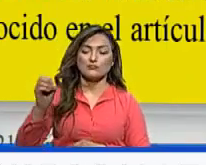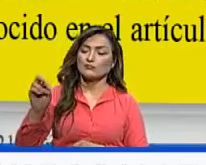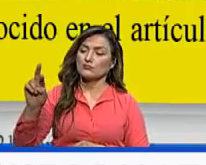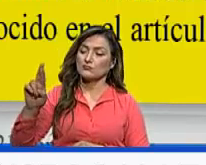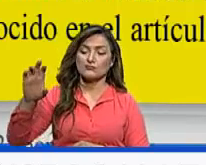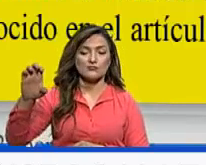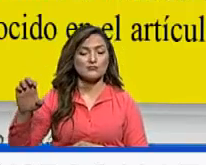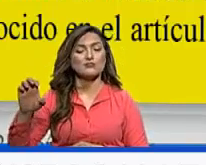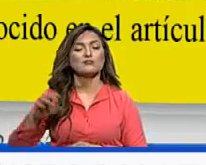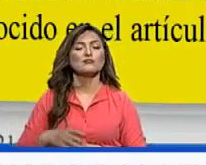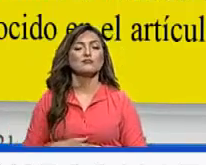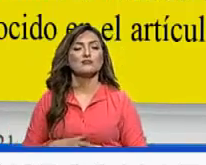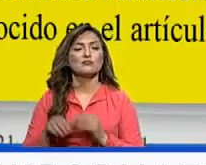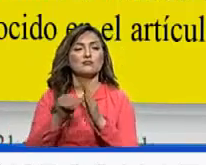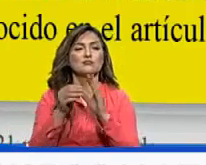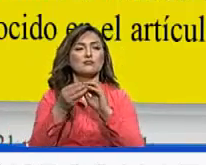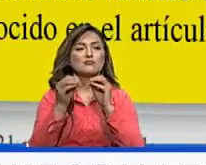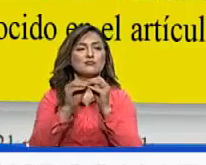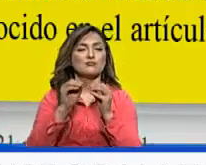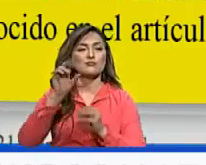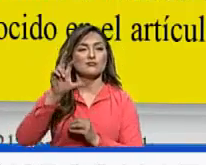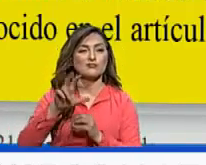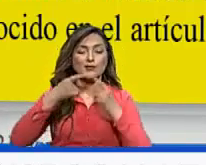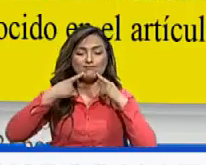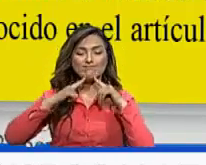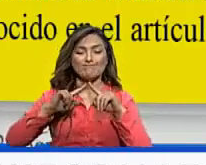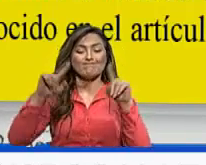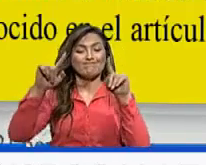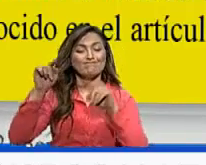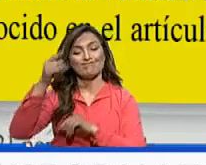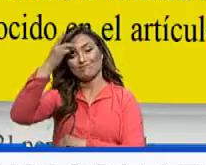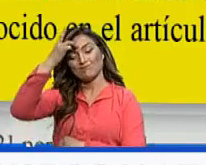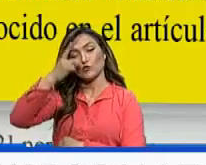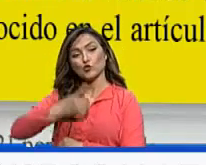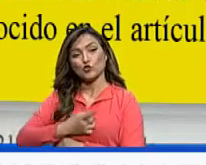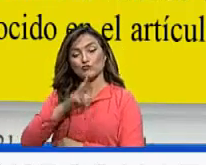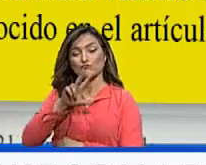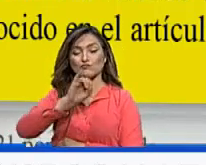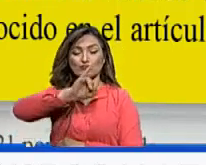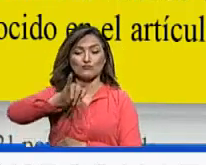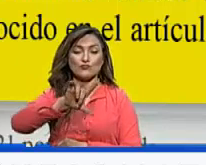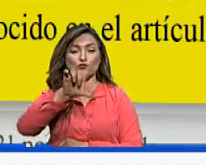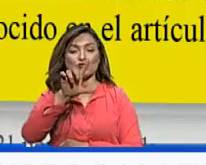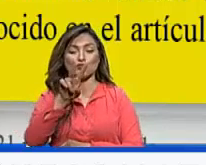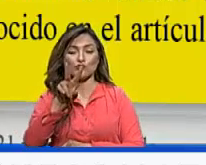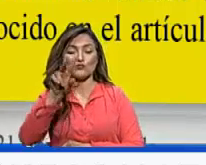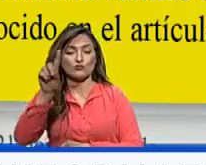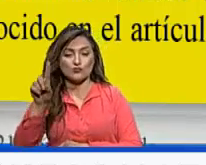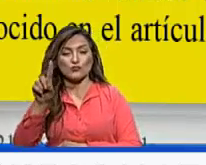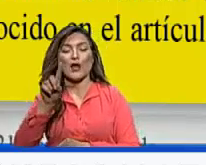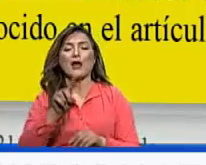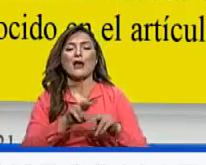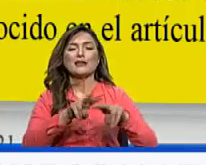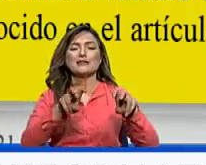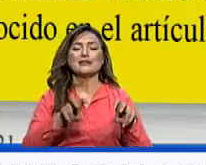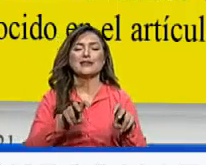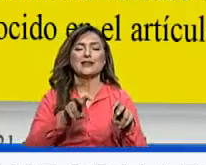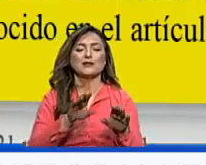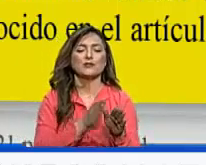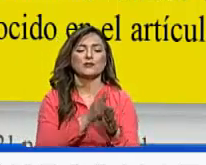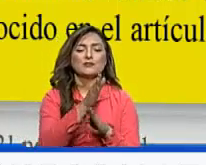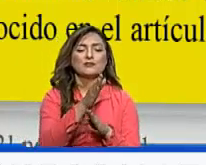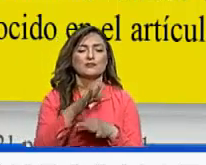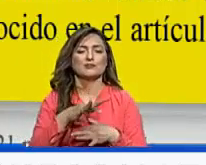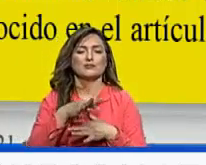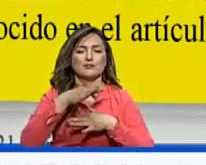muy parecido, dice el artículo 3, declarar que la sentencia dictada el 30 de julio de 2021 por la Sala Especializada de lo Civil